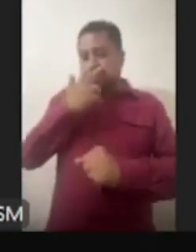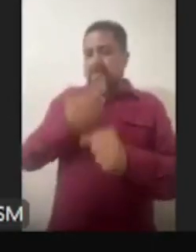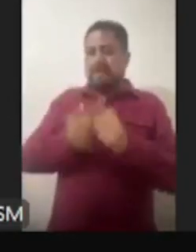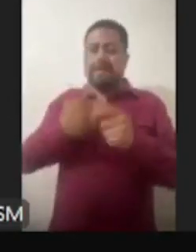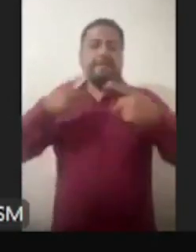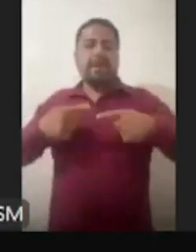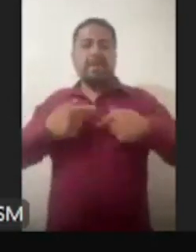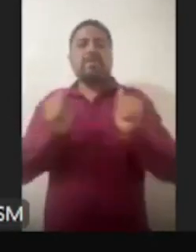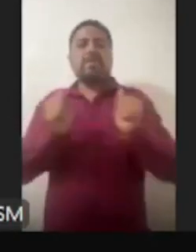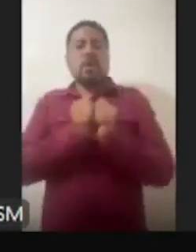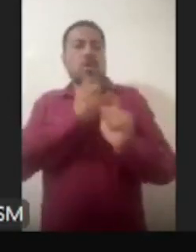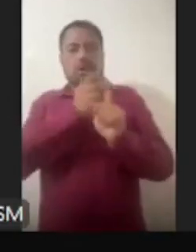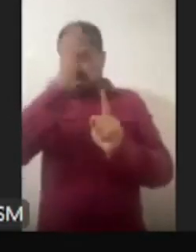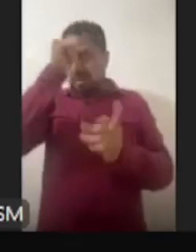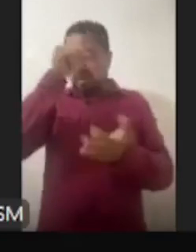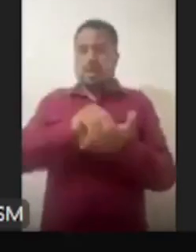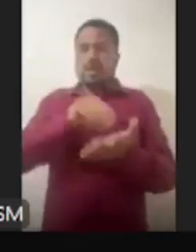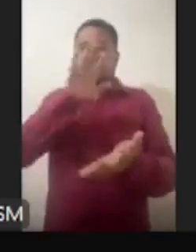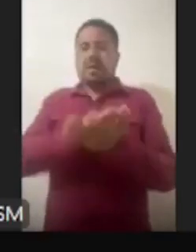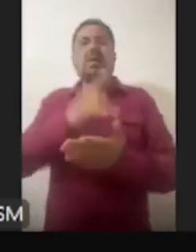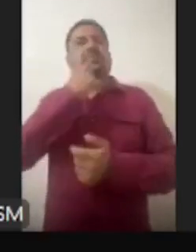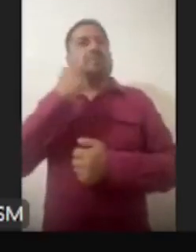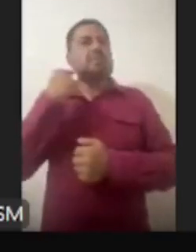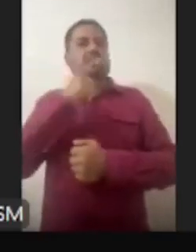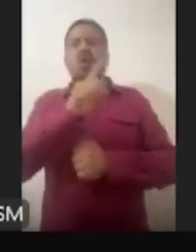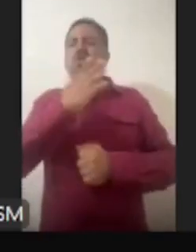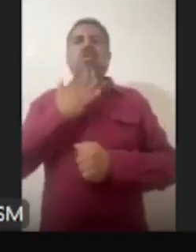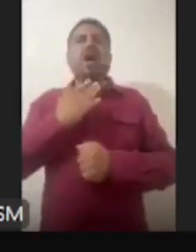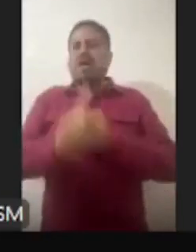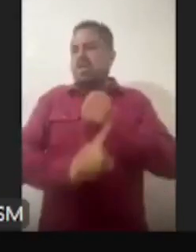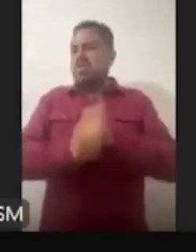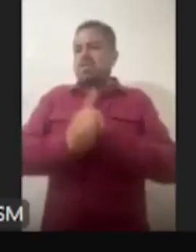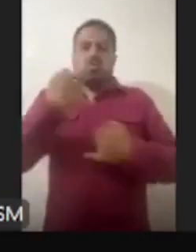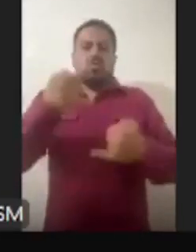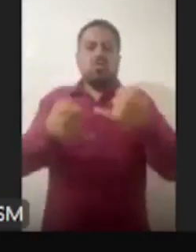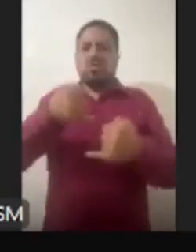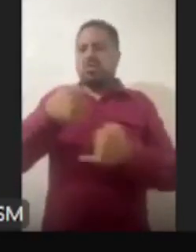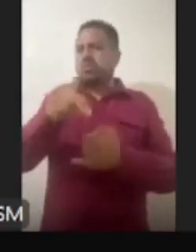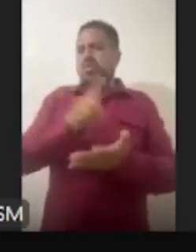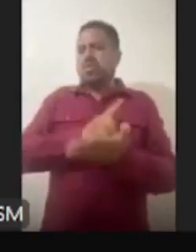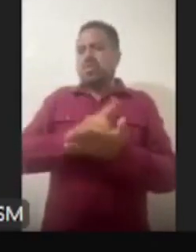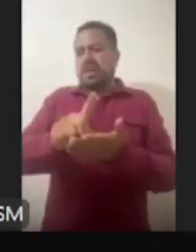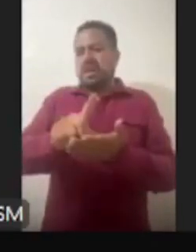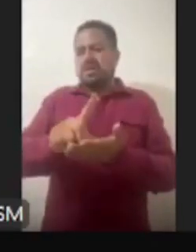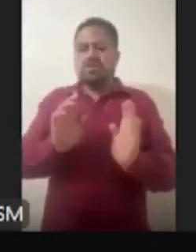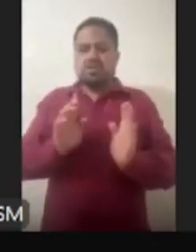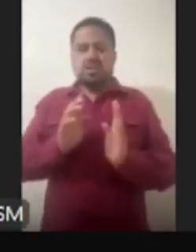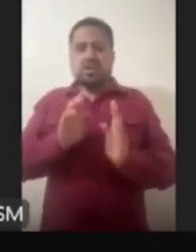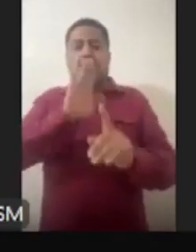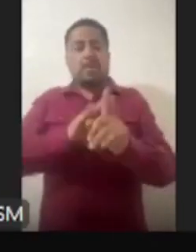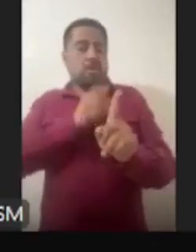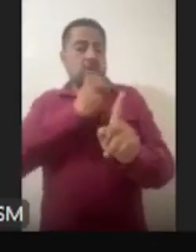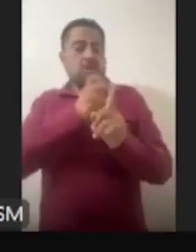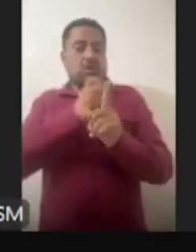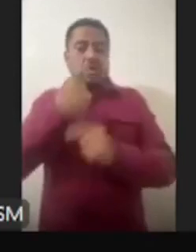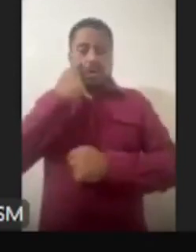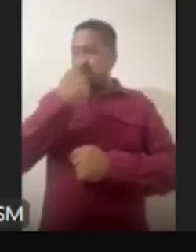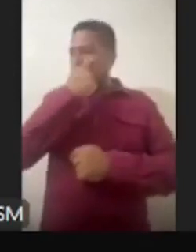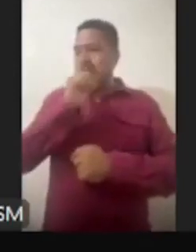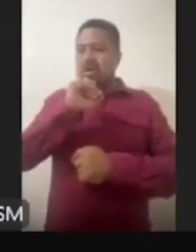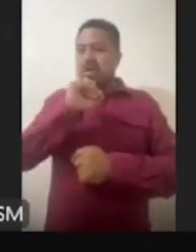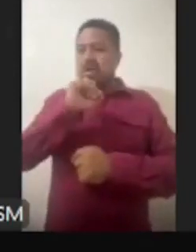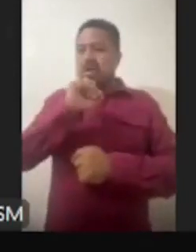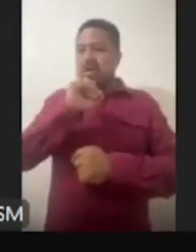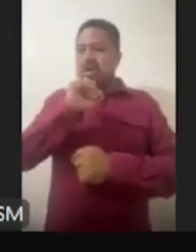no le afecta jurídicamente en sus derechos sustantivos. Por ello, es que considera procedente desechar de plano la demanda al no reunir los requisitos